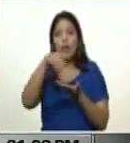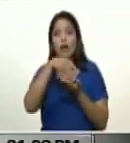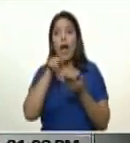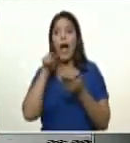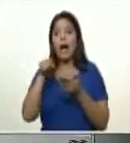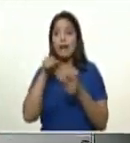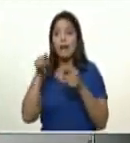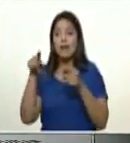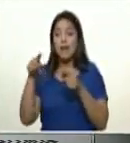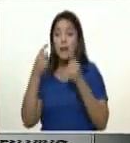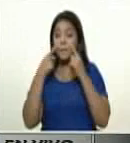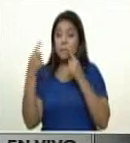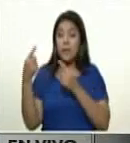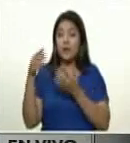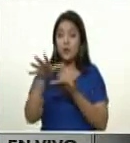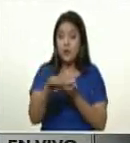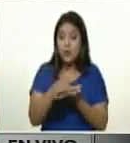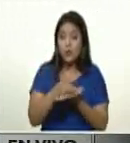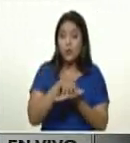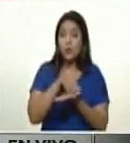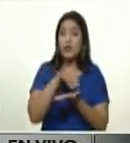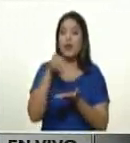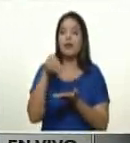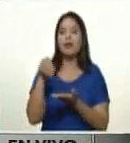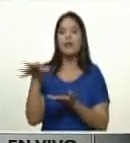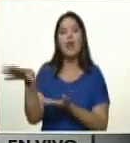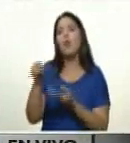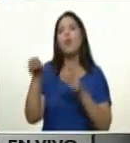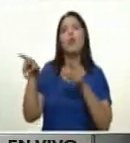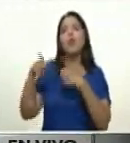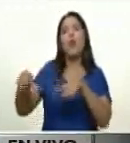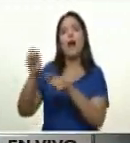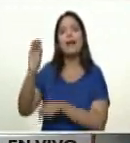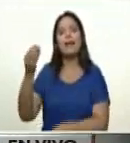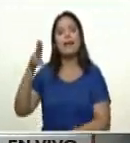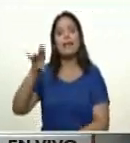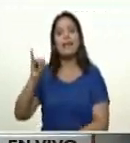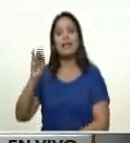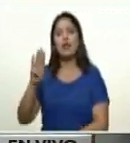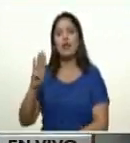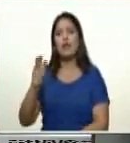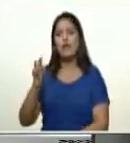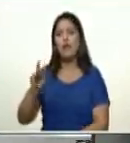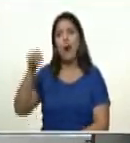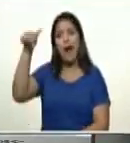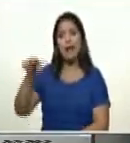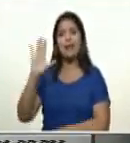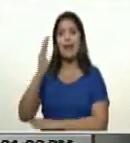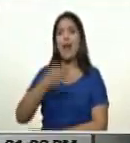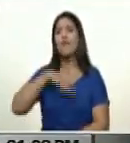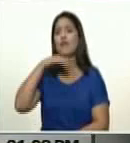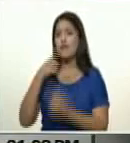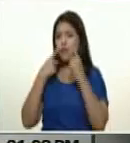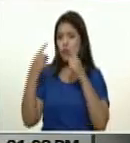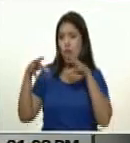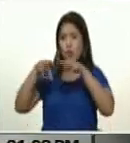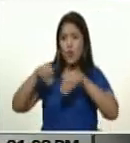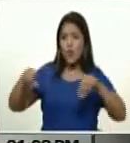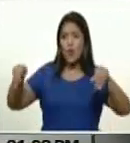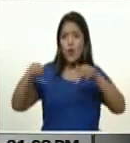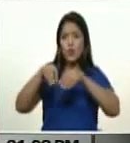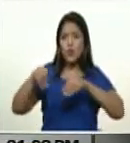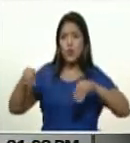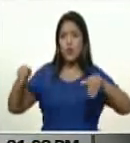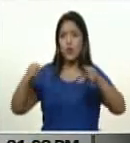esta arcilla de las canteras de Kibor. Gracias a Dios aquí en Lara somos ricos de arcilla, totalmente pura,